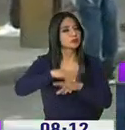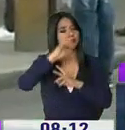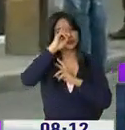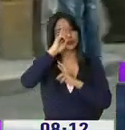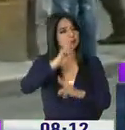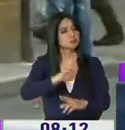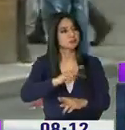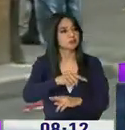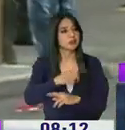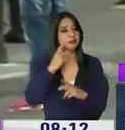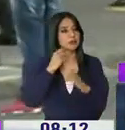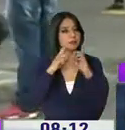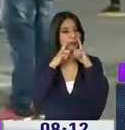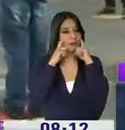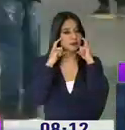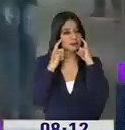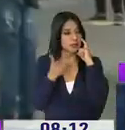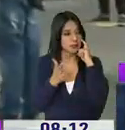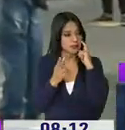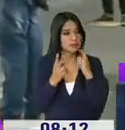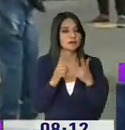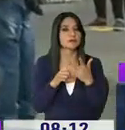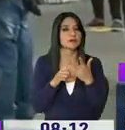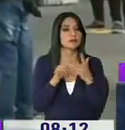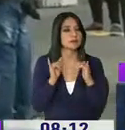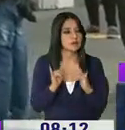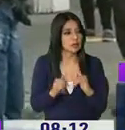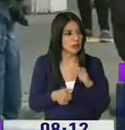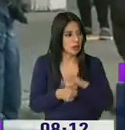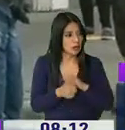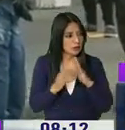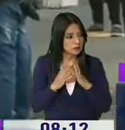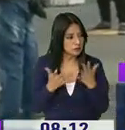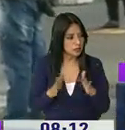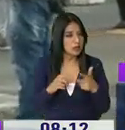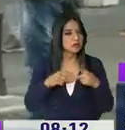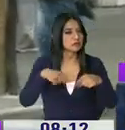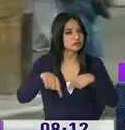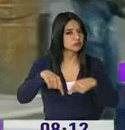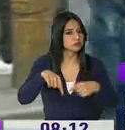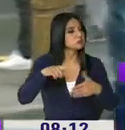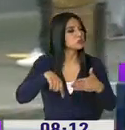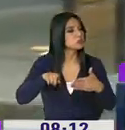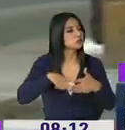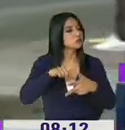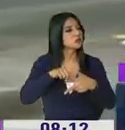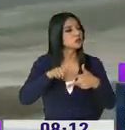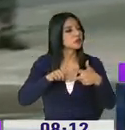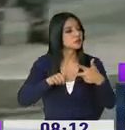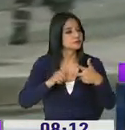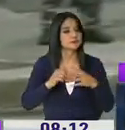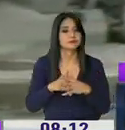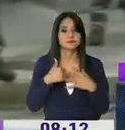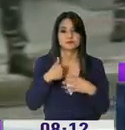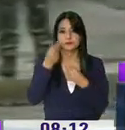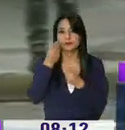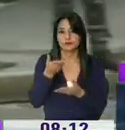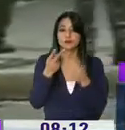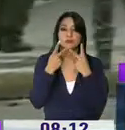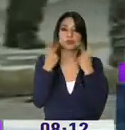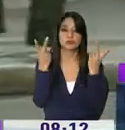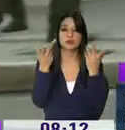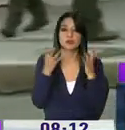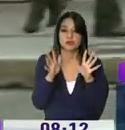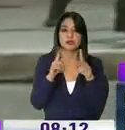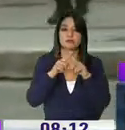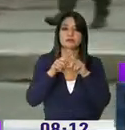irrespetar el uso de la mascarilla, por ejemplo, los toques de queda, las restricciones de circulación. Sí, son información que ha sido pública, que se la tienen